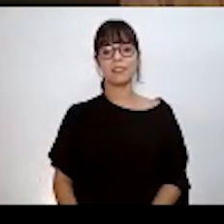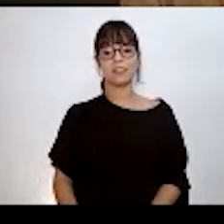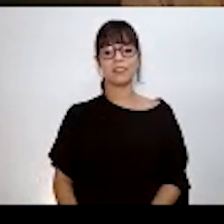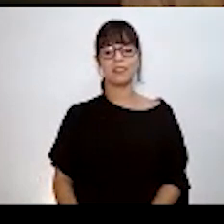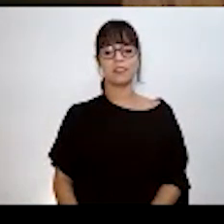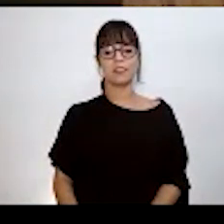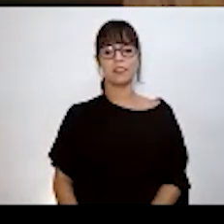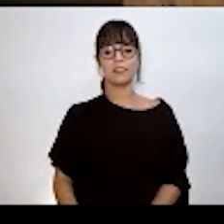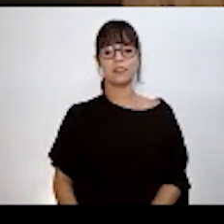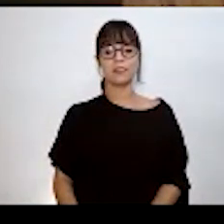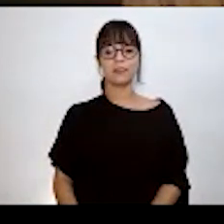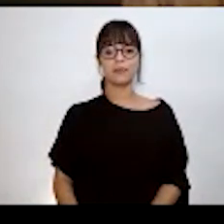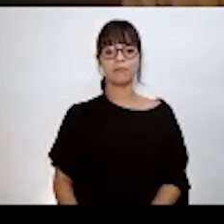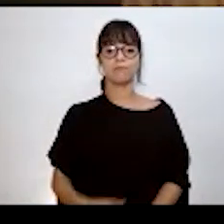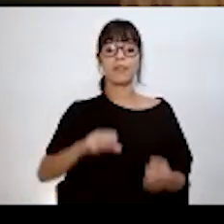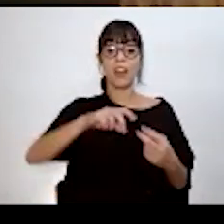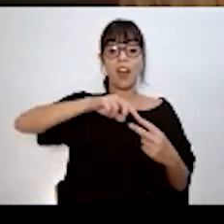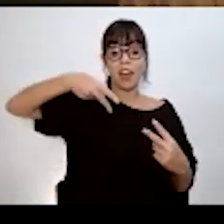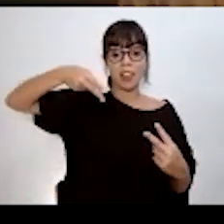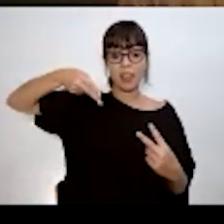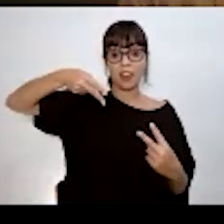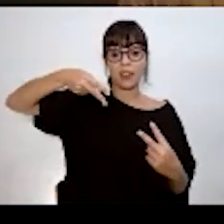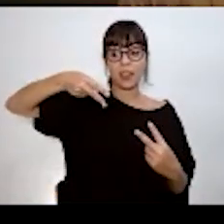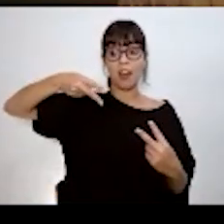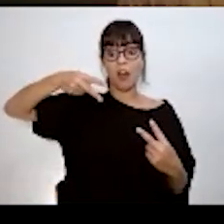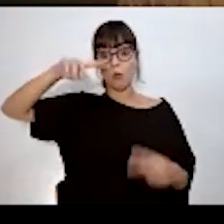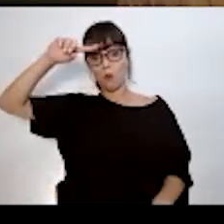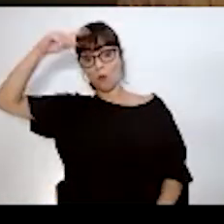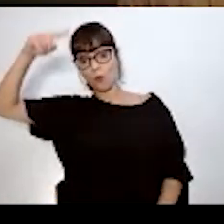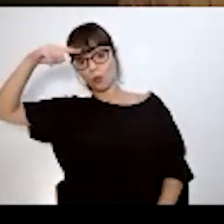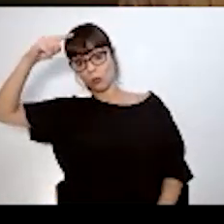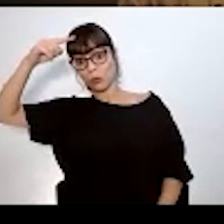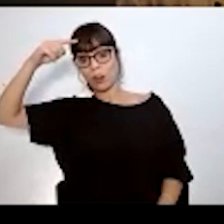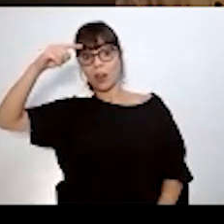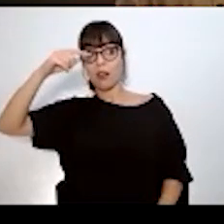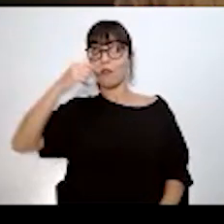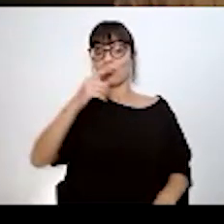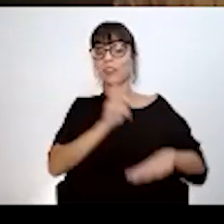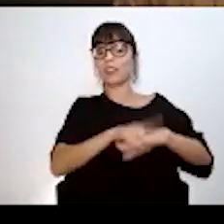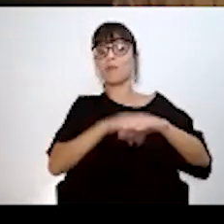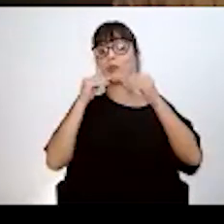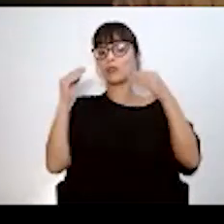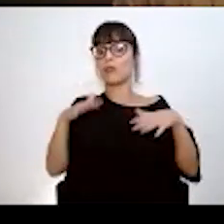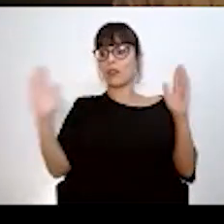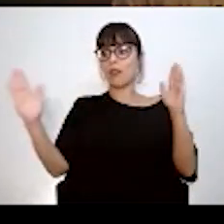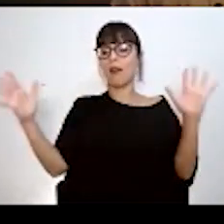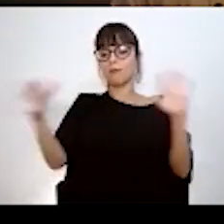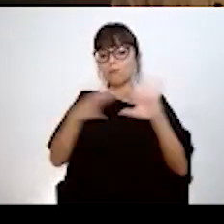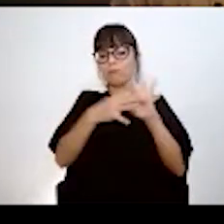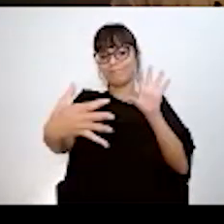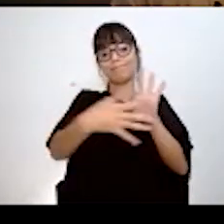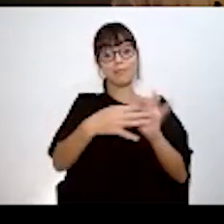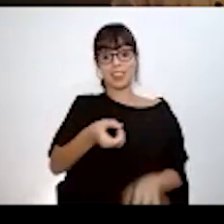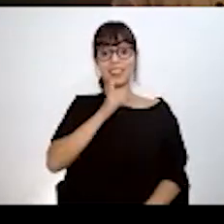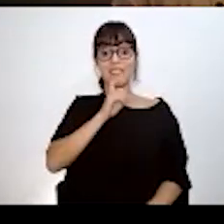la traducción de ADN con comportamientos culturales o cronología histórica. Es sumamente complicada